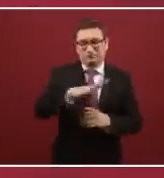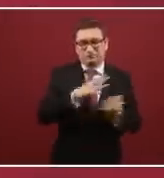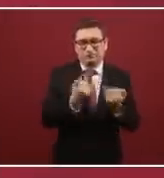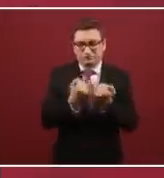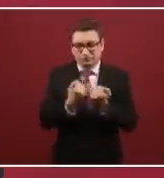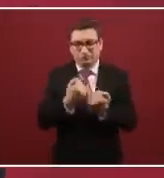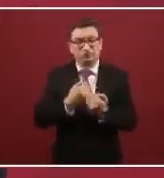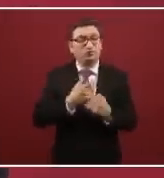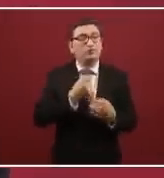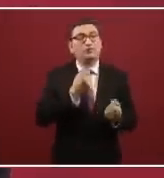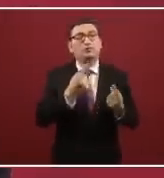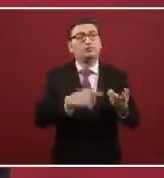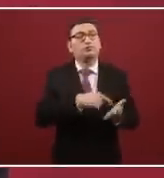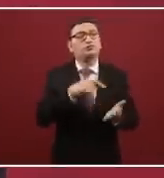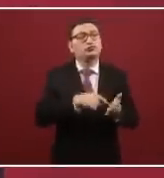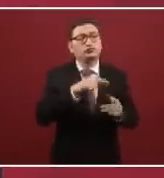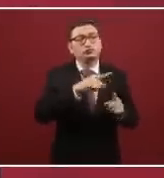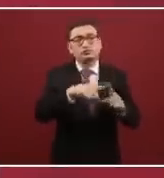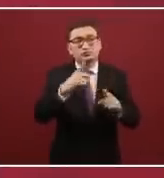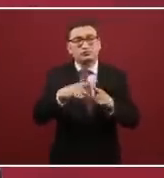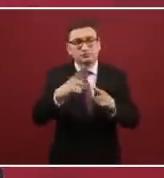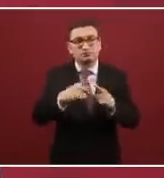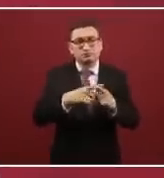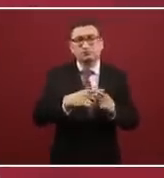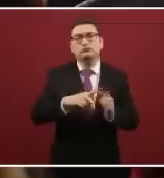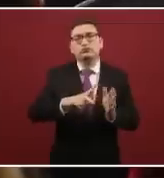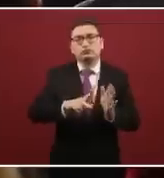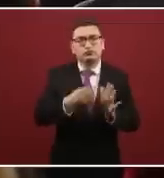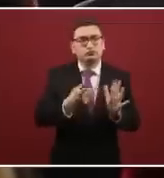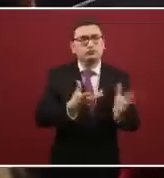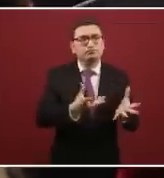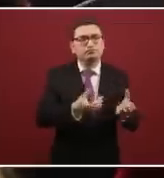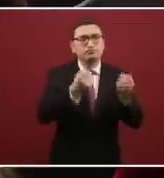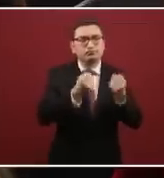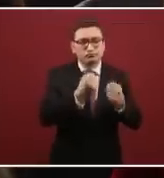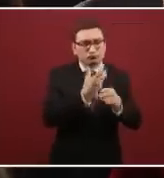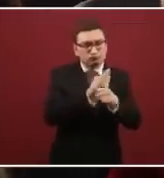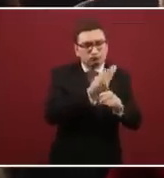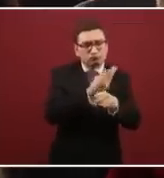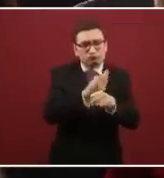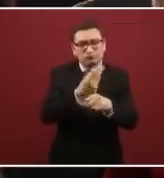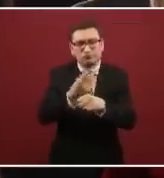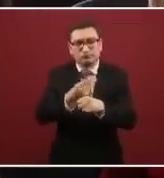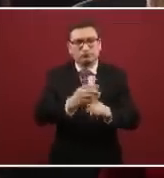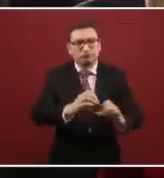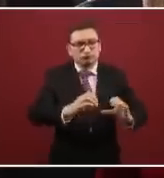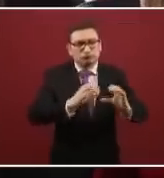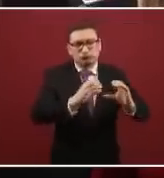a recuperar áreas que se van a conservar.